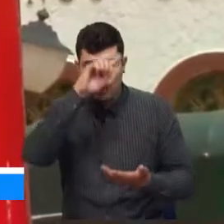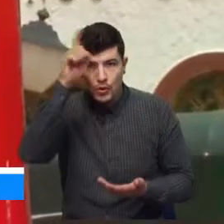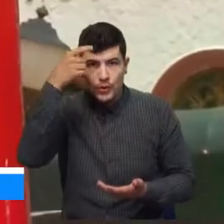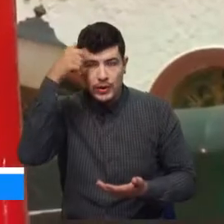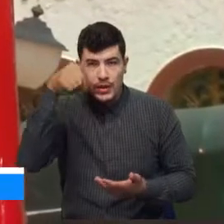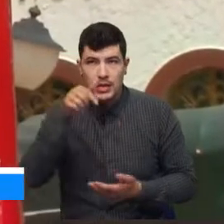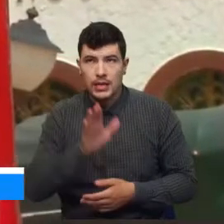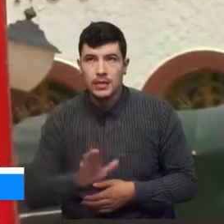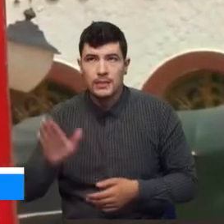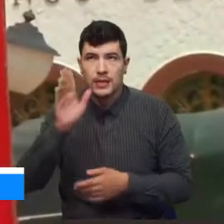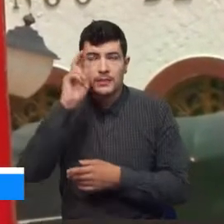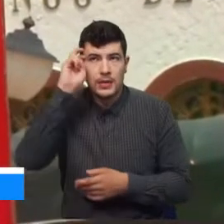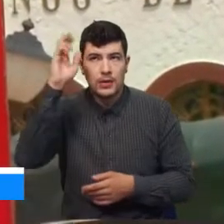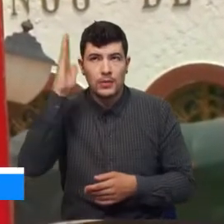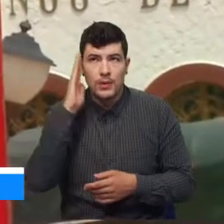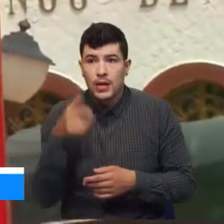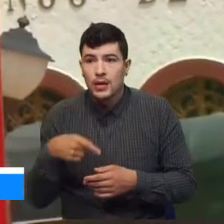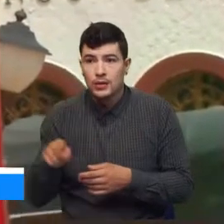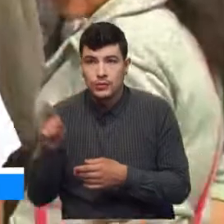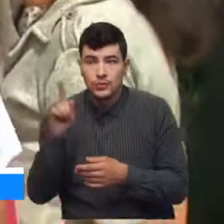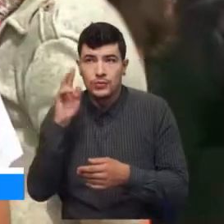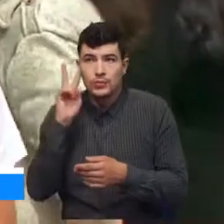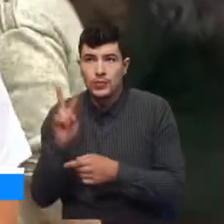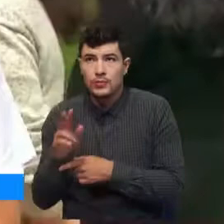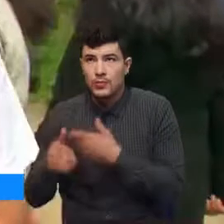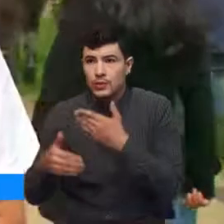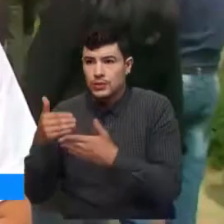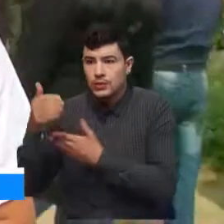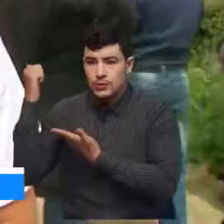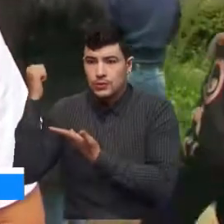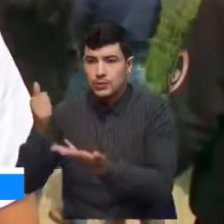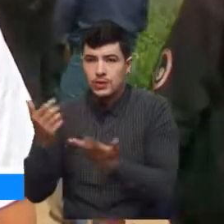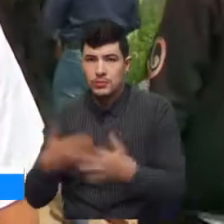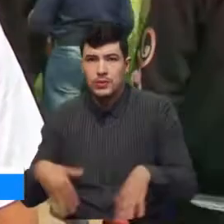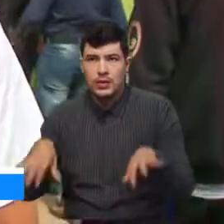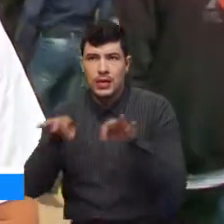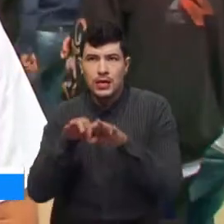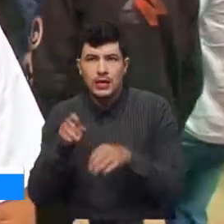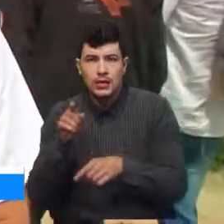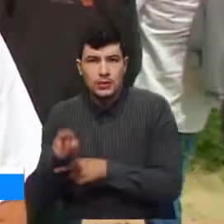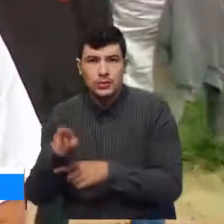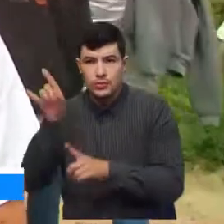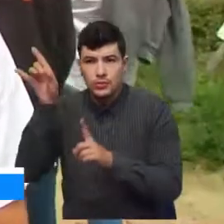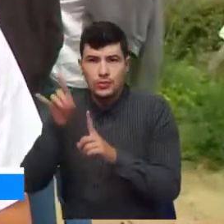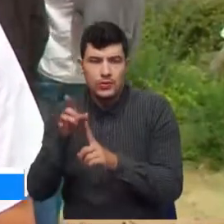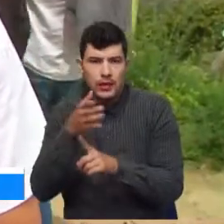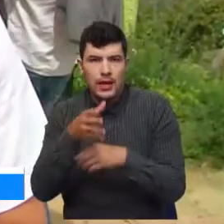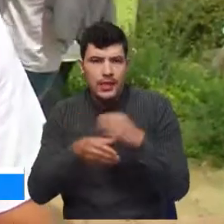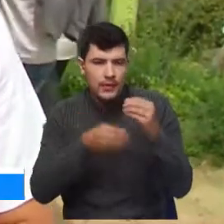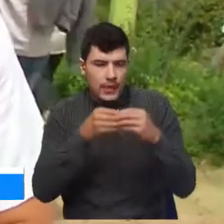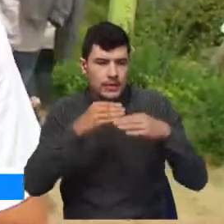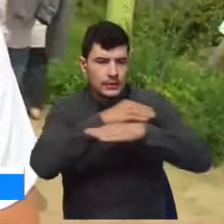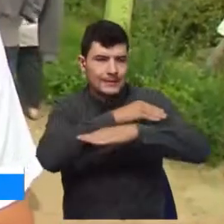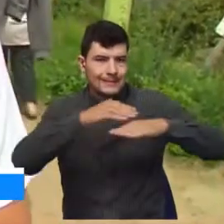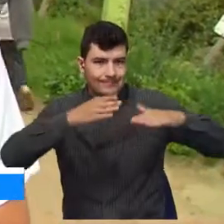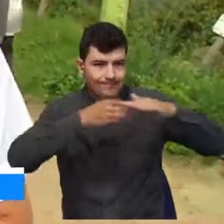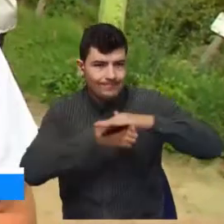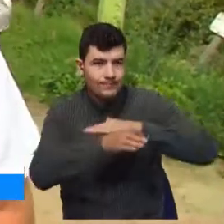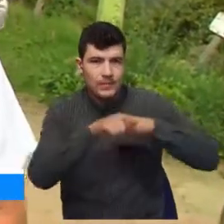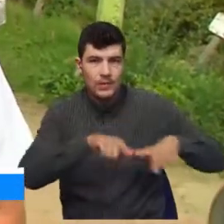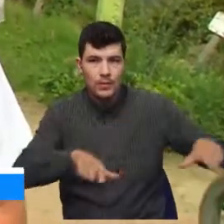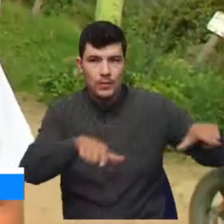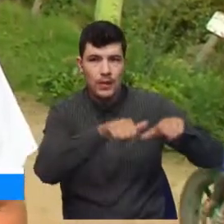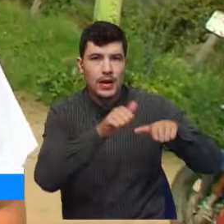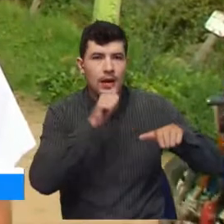lo más antiguo del norte de santander con una inversión importante una de ellas el mejoramiento la vida de acceso que conduce la